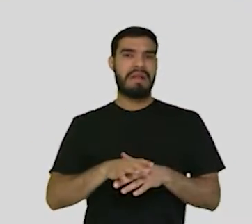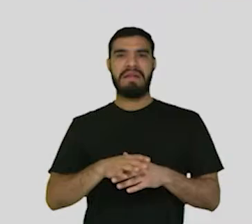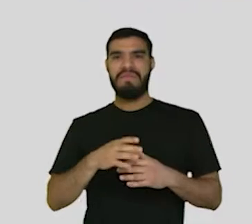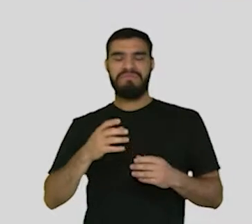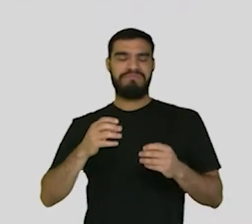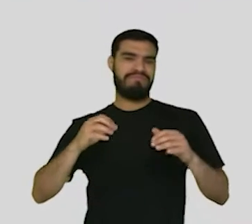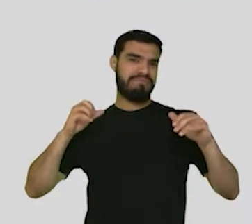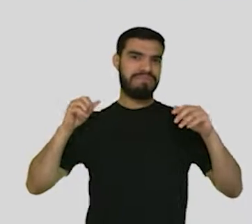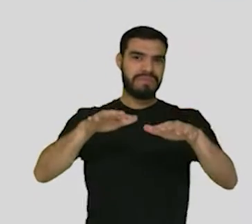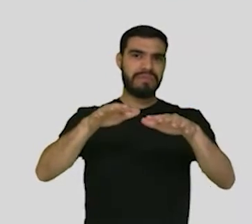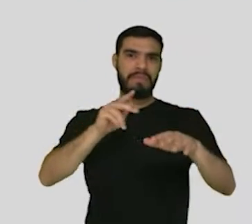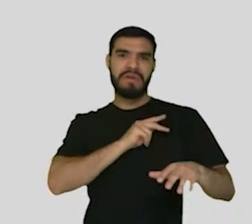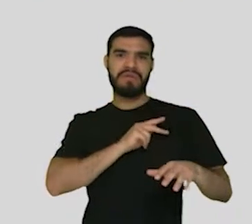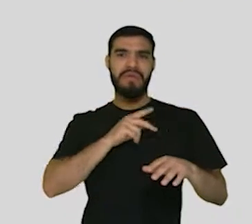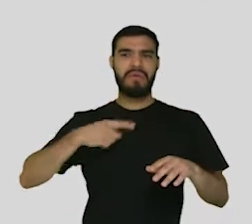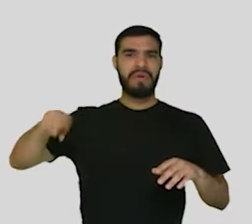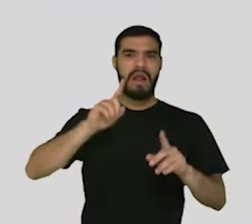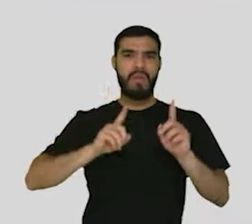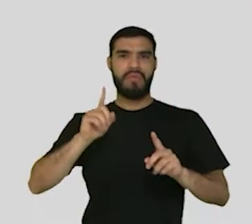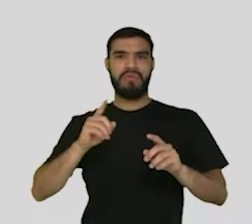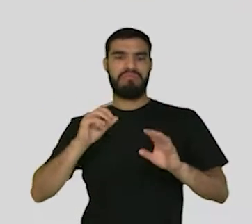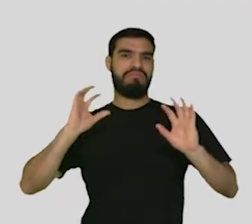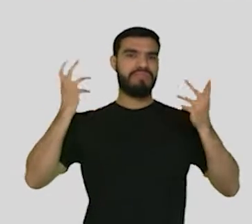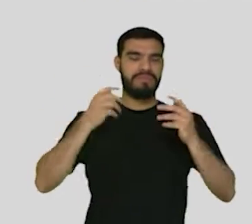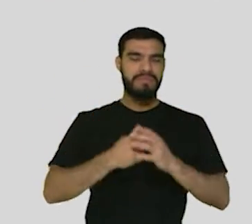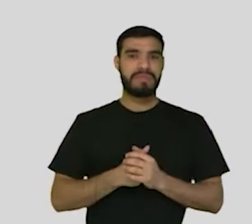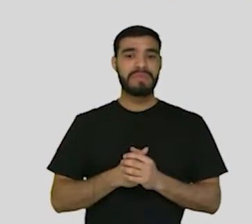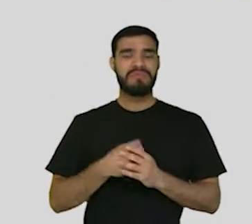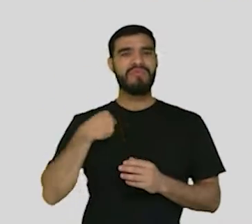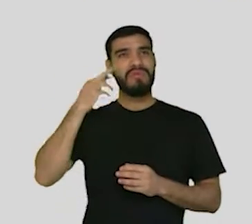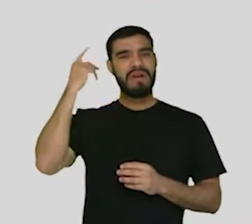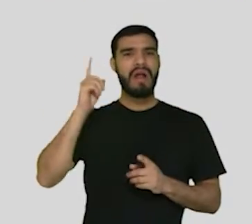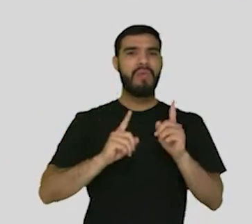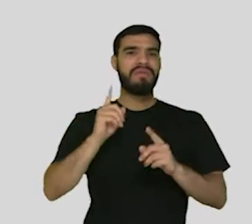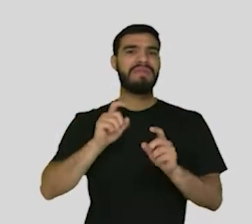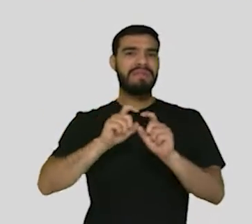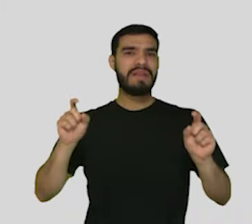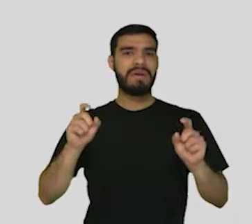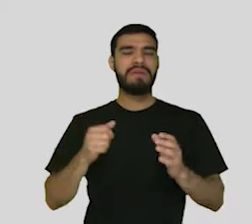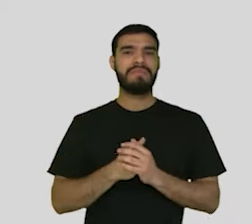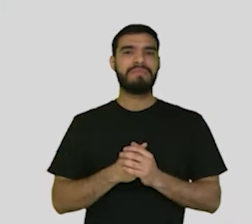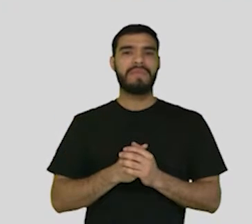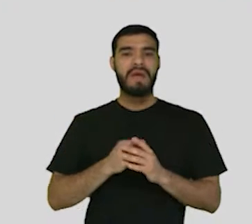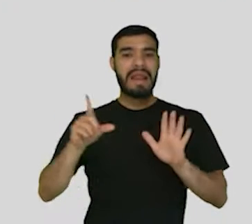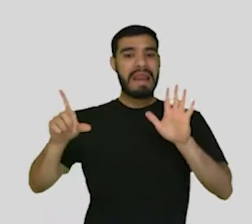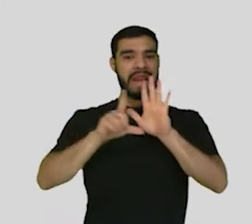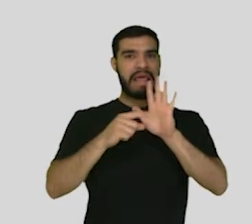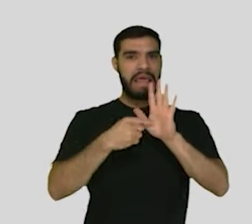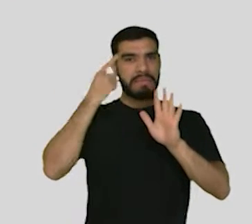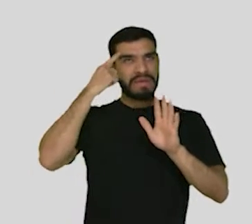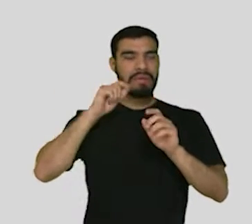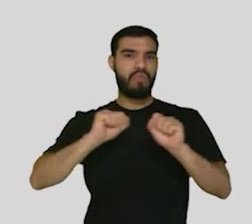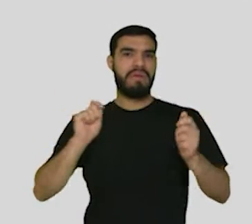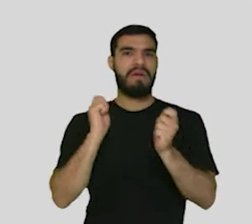ja ya esa van a sectores conservadores en Baizapa o Tacu ja o Caguayjeta o peba pe ley